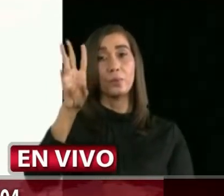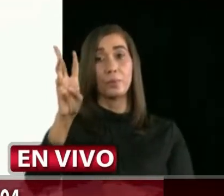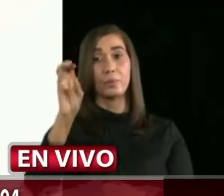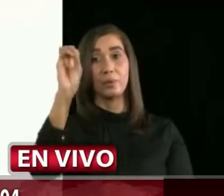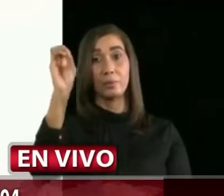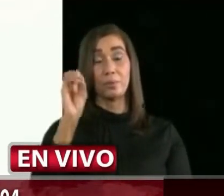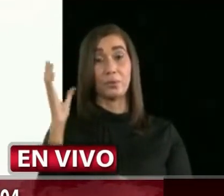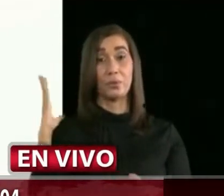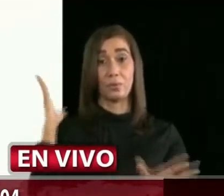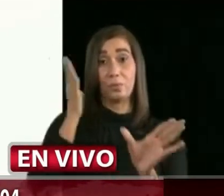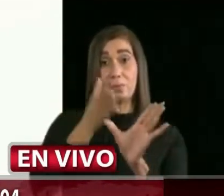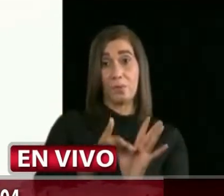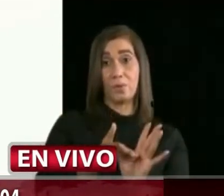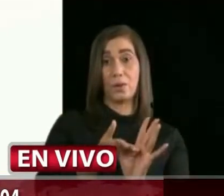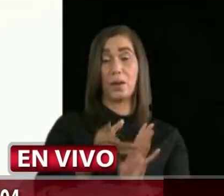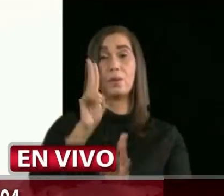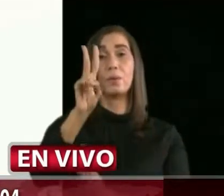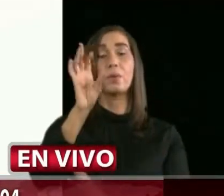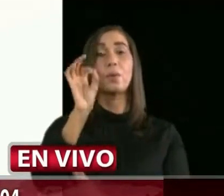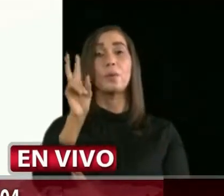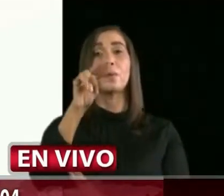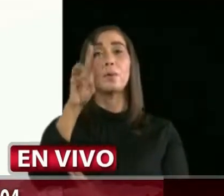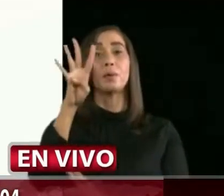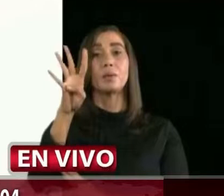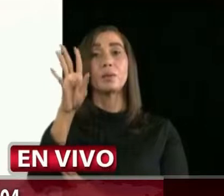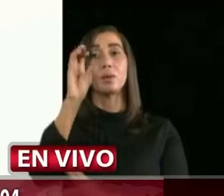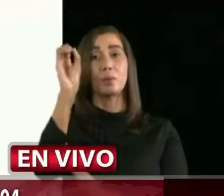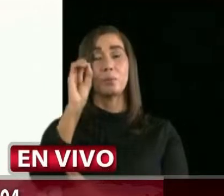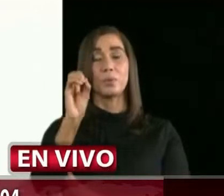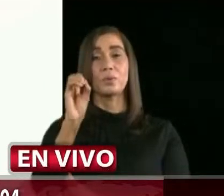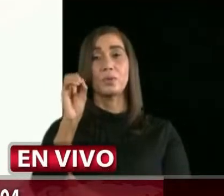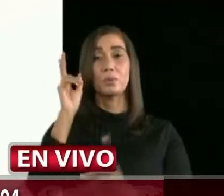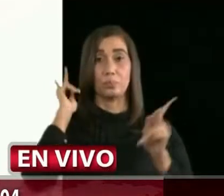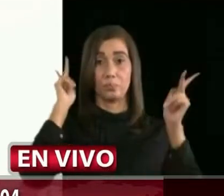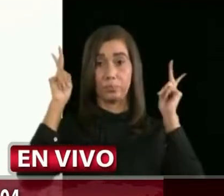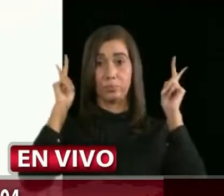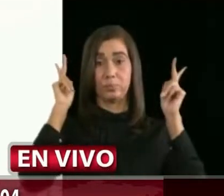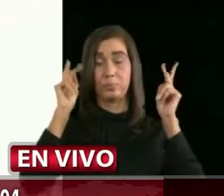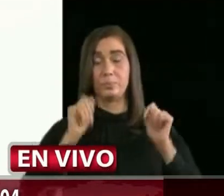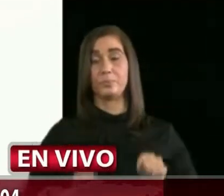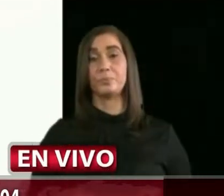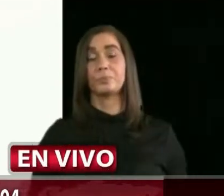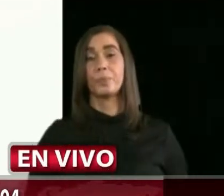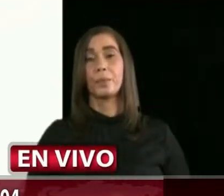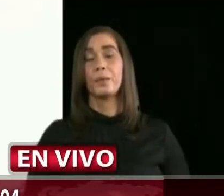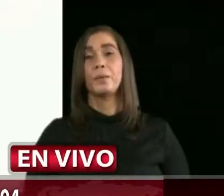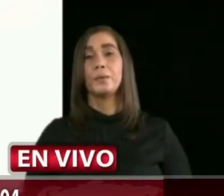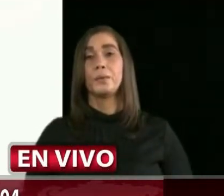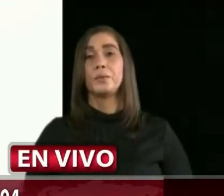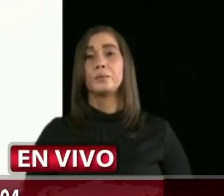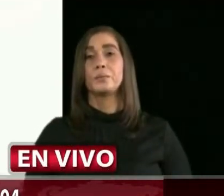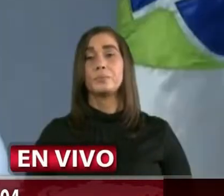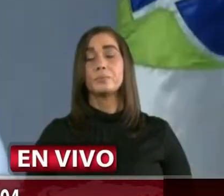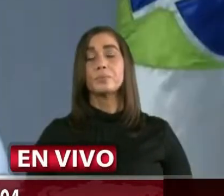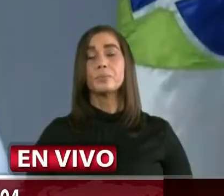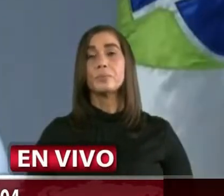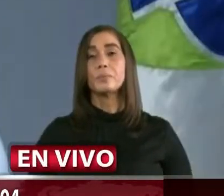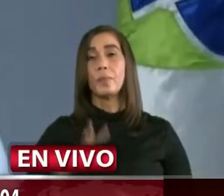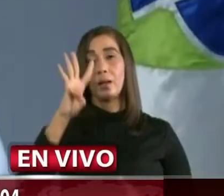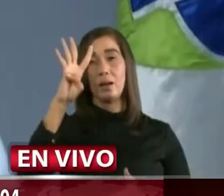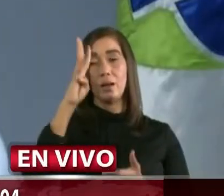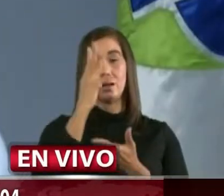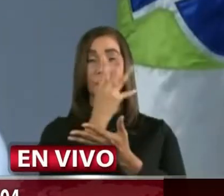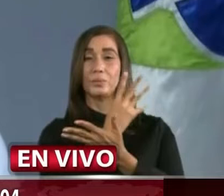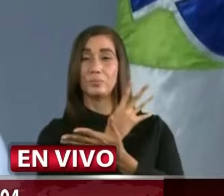2.26% Bonao y 2.25% Puerto Plata. En las últimas